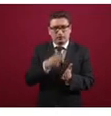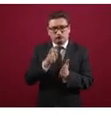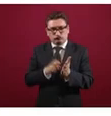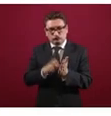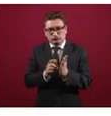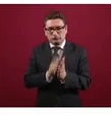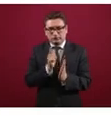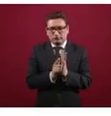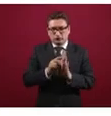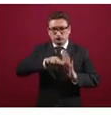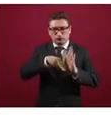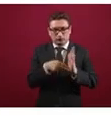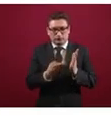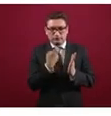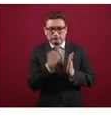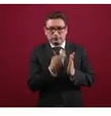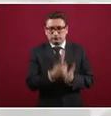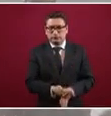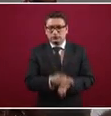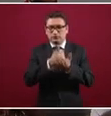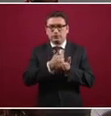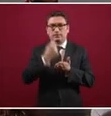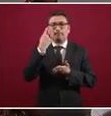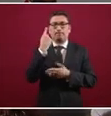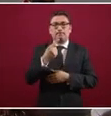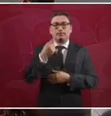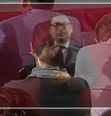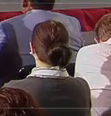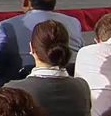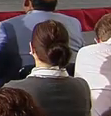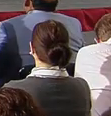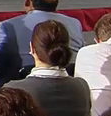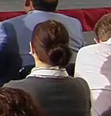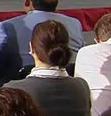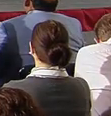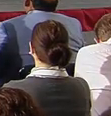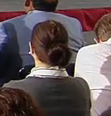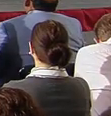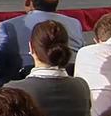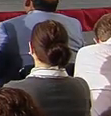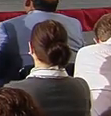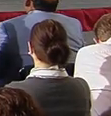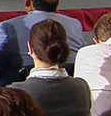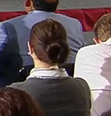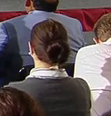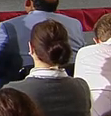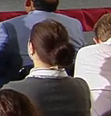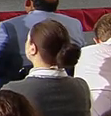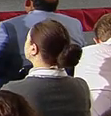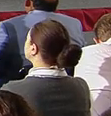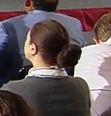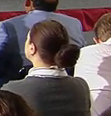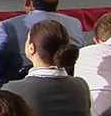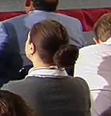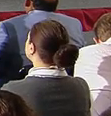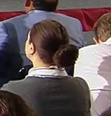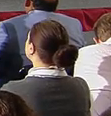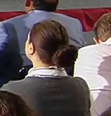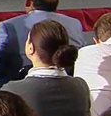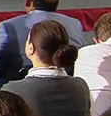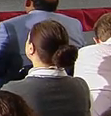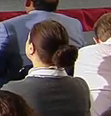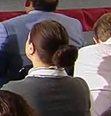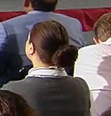normativa que permita hacer efectivo el mecanismo extraordinario de florencia al cual ya se hizo alusión en la intervención